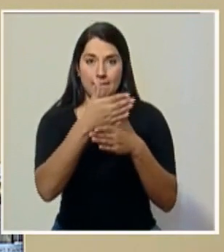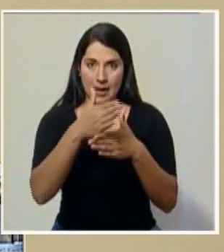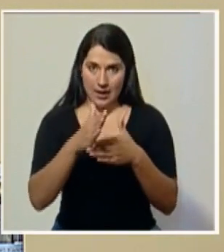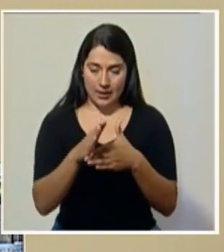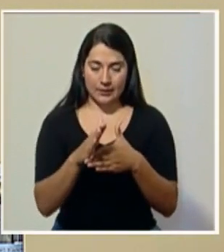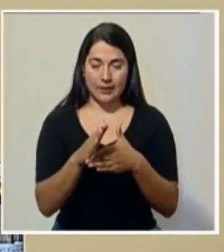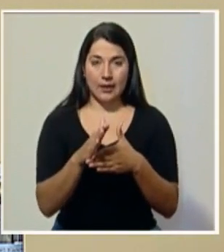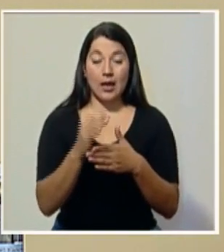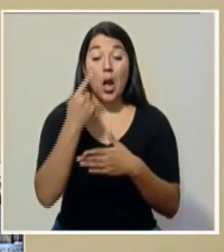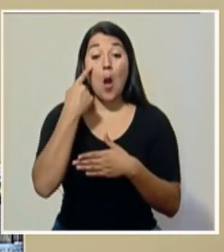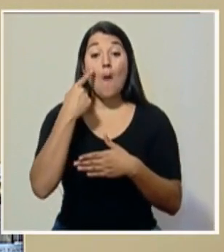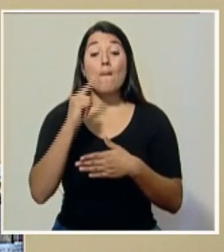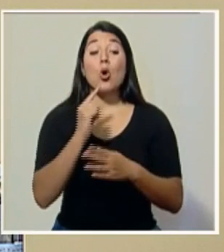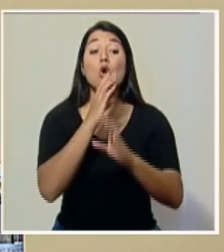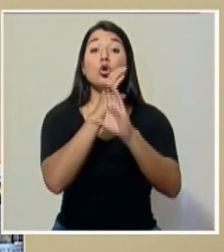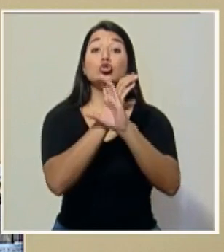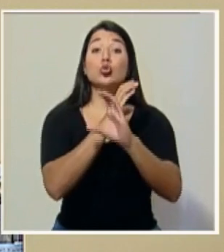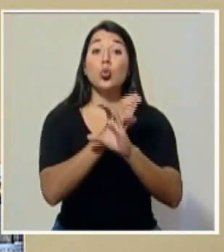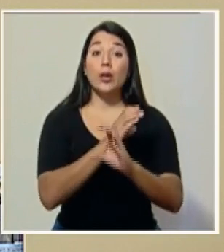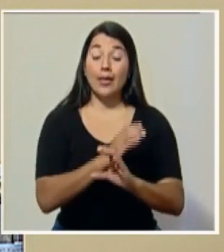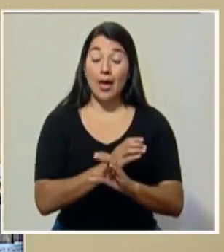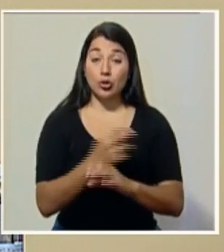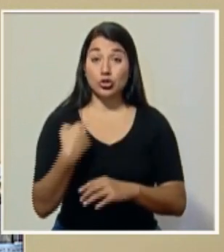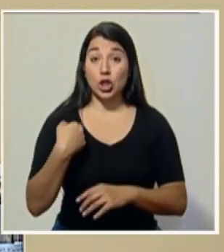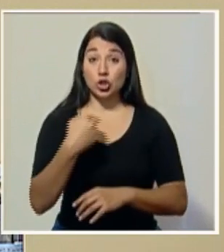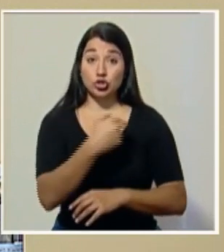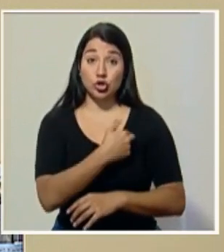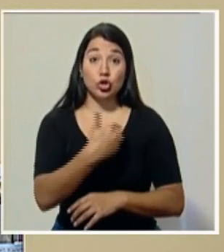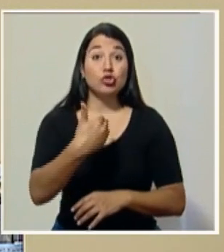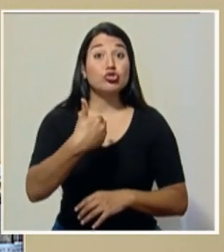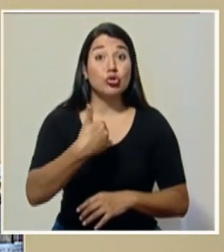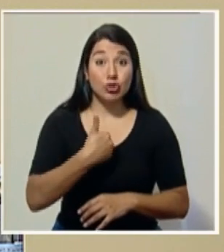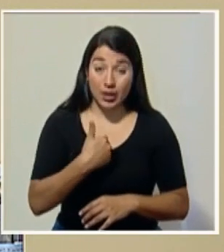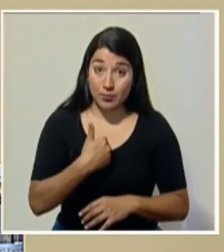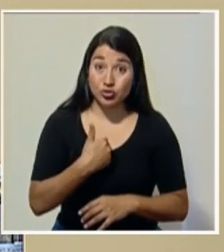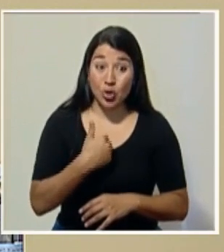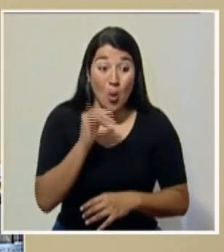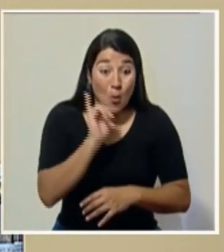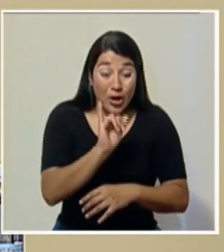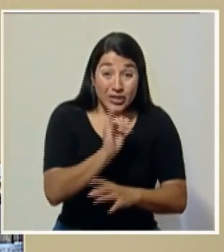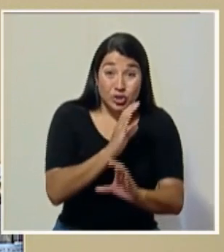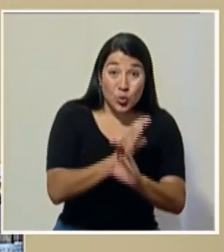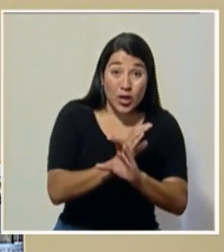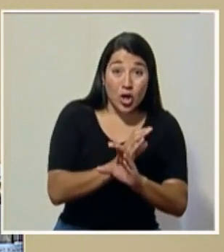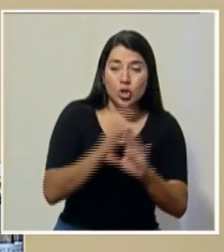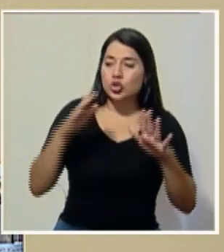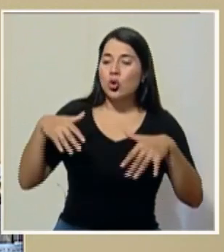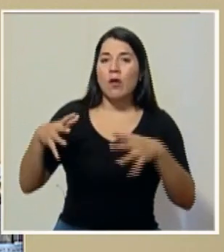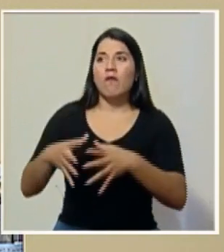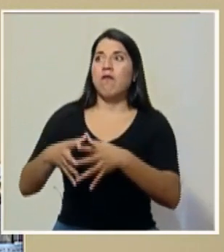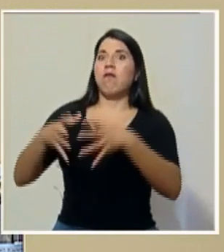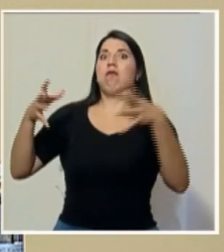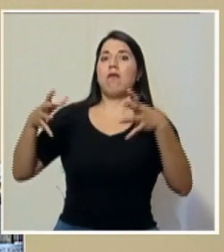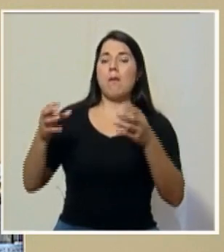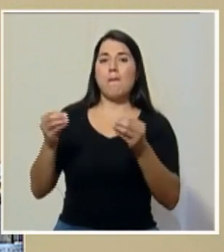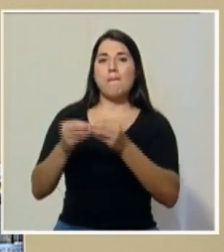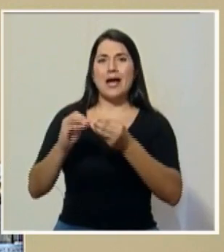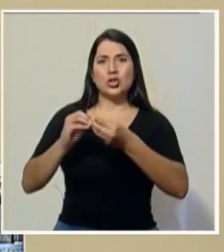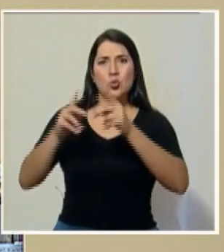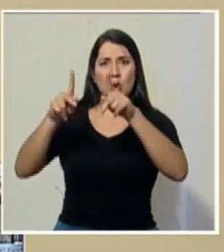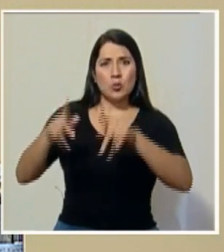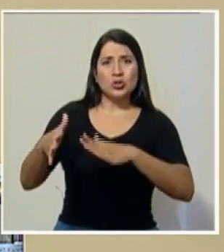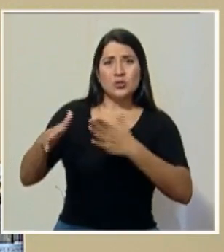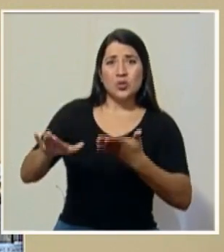justamente por las medidas que se han tomado, es que no tenemos una cantidad muchísimo mayor de fallecidos y de personas en